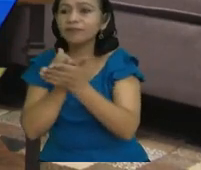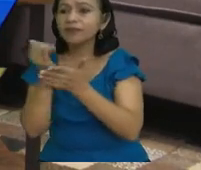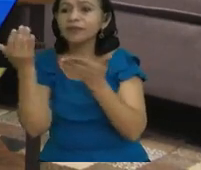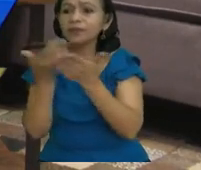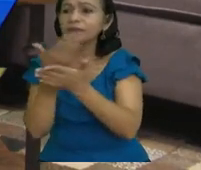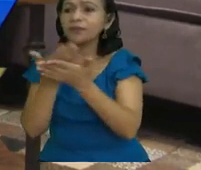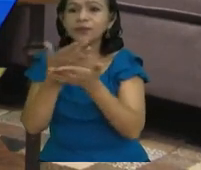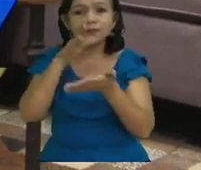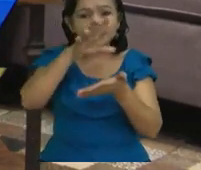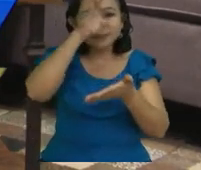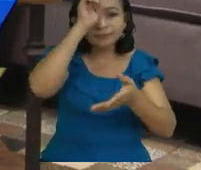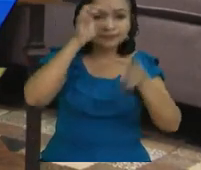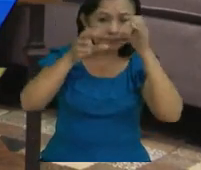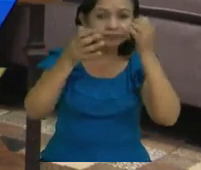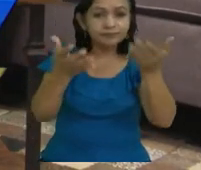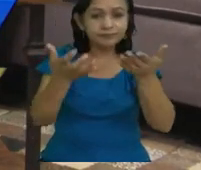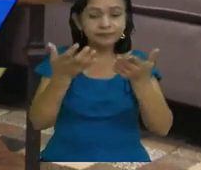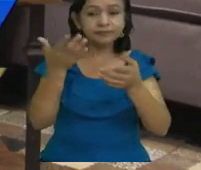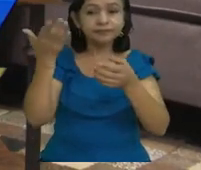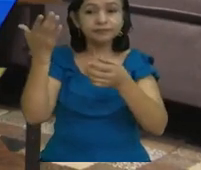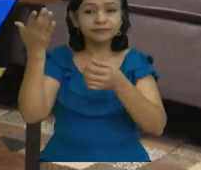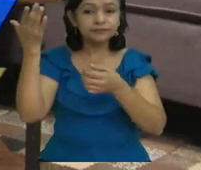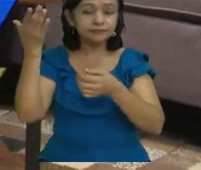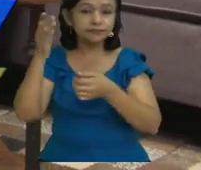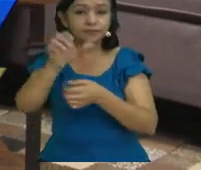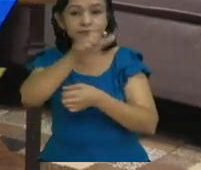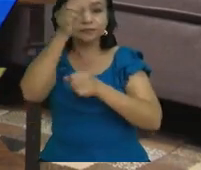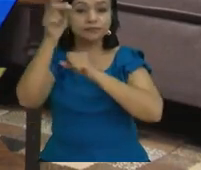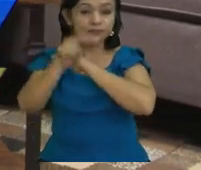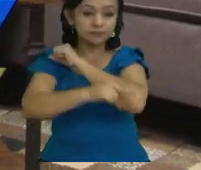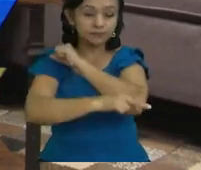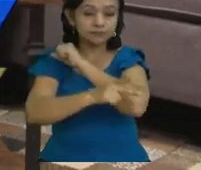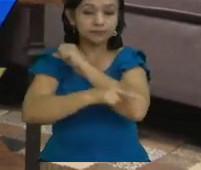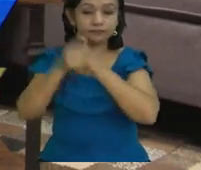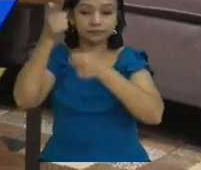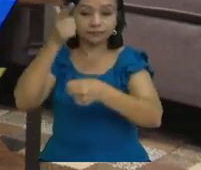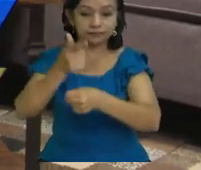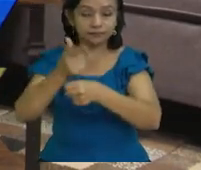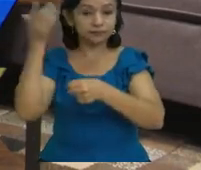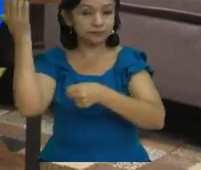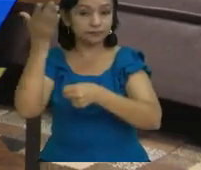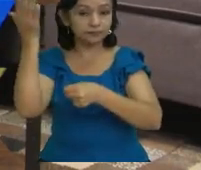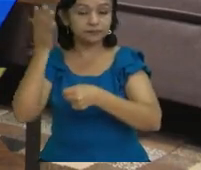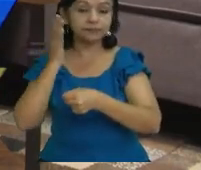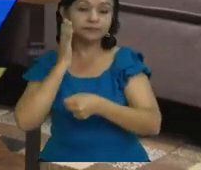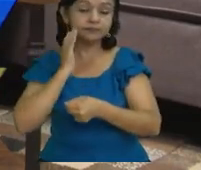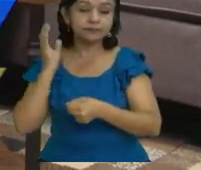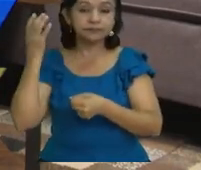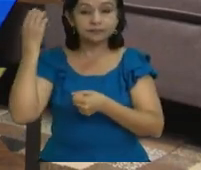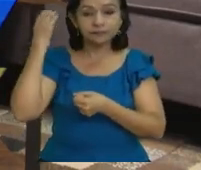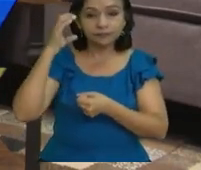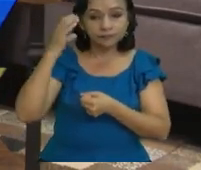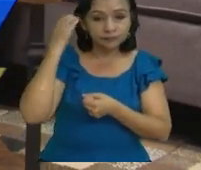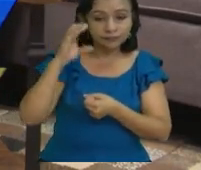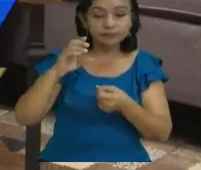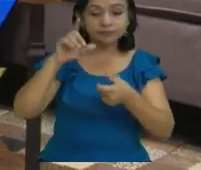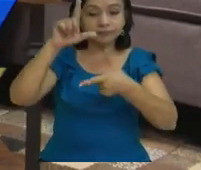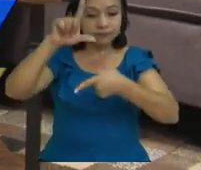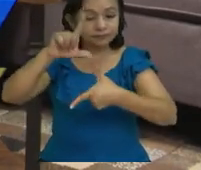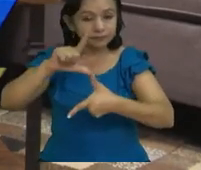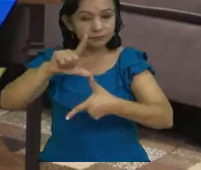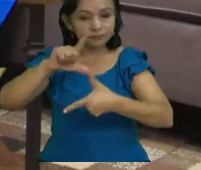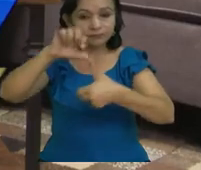Sí. Entonces, inclusive tenemos videoconferencias desde otros países. A veces nos conectamos con expertos colombianos, de